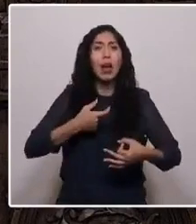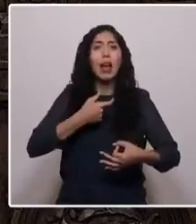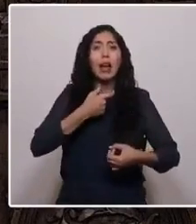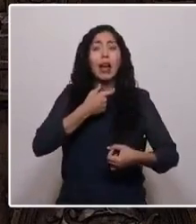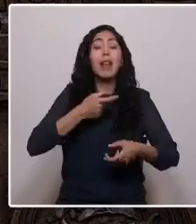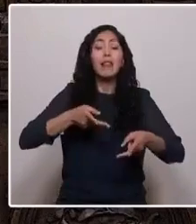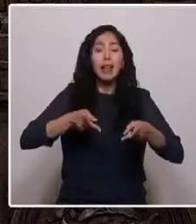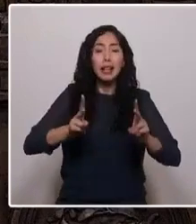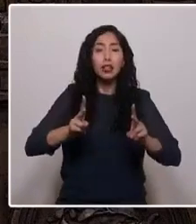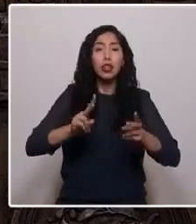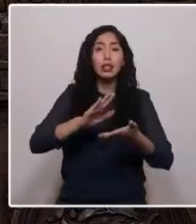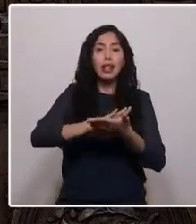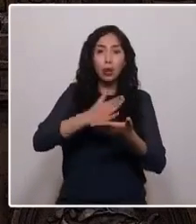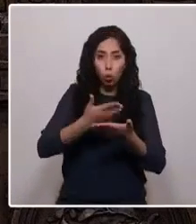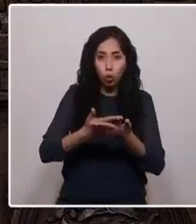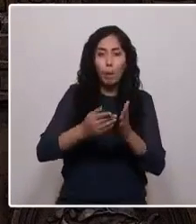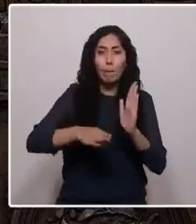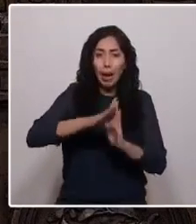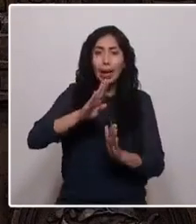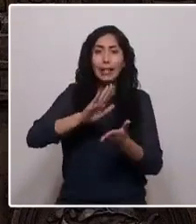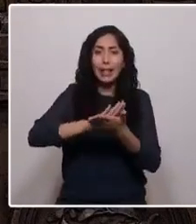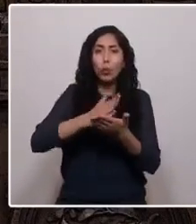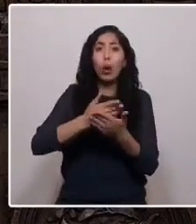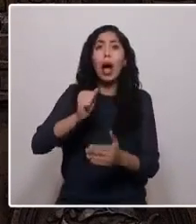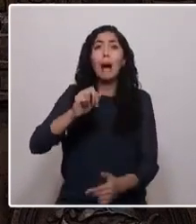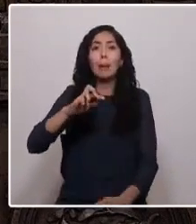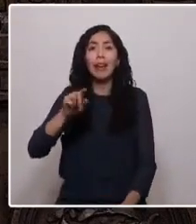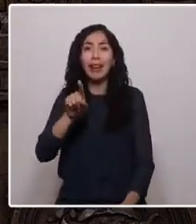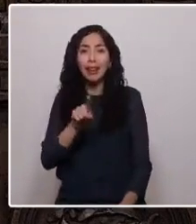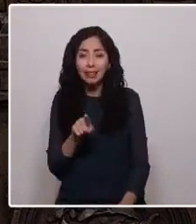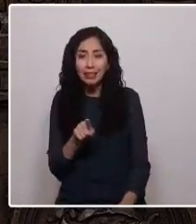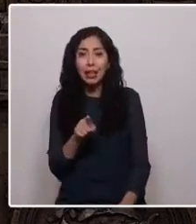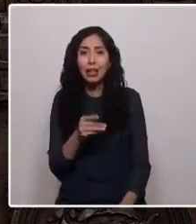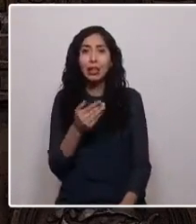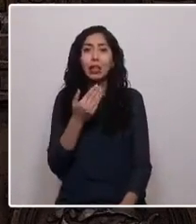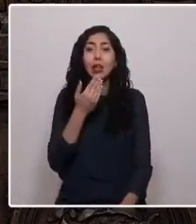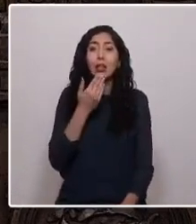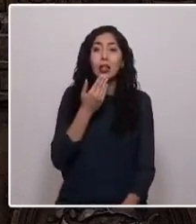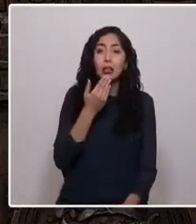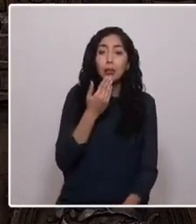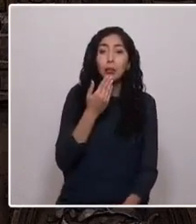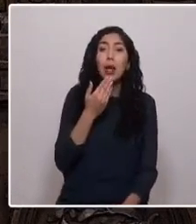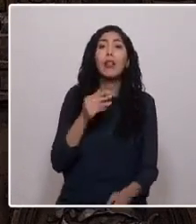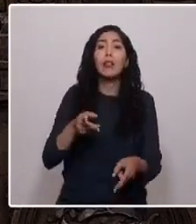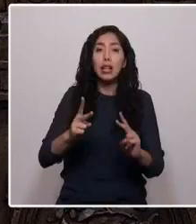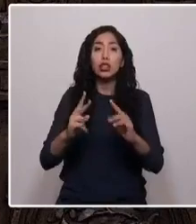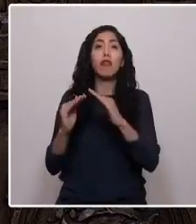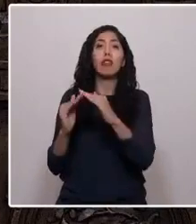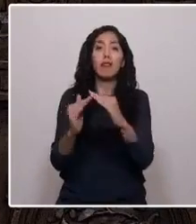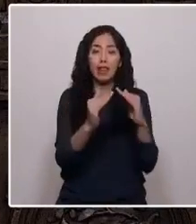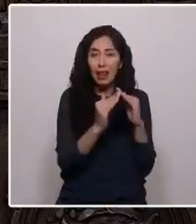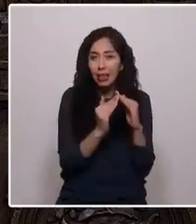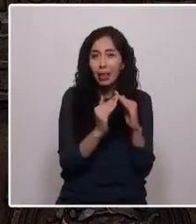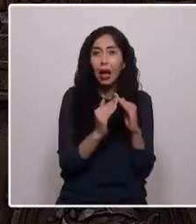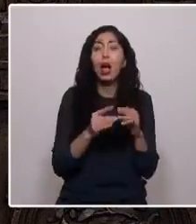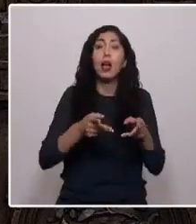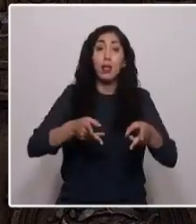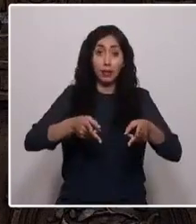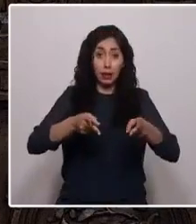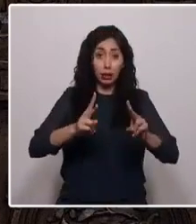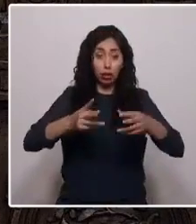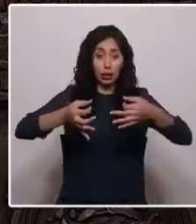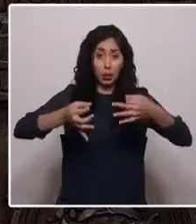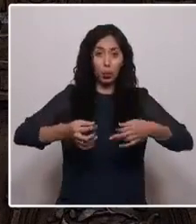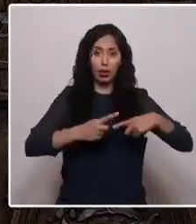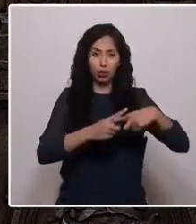primaria sin dar espacio al lucro de las isapres debemos consagrar el derecho a la vivienda y al hábitat debemos consagrar el derecho a la seguridad